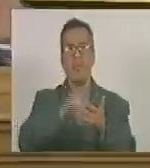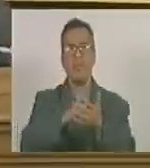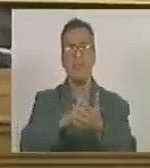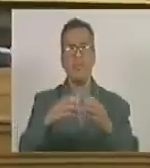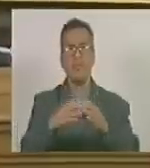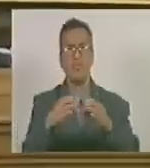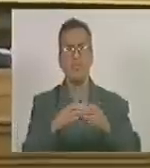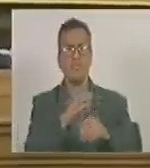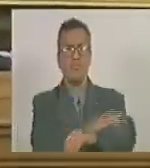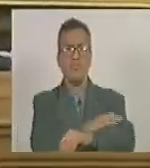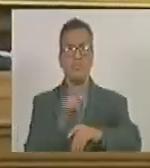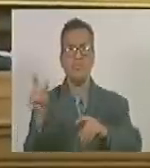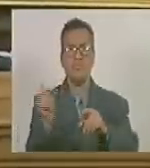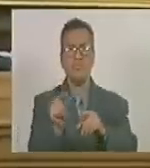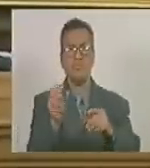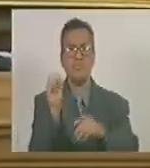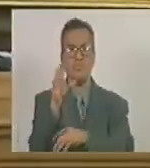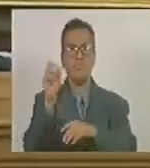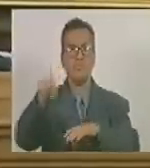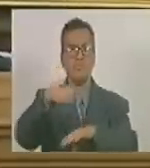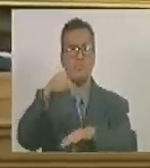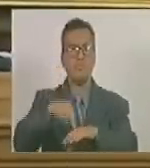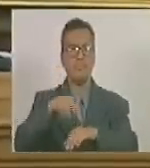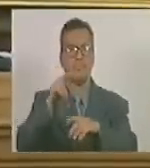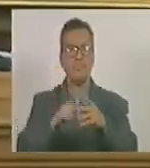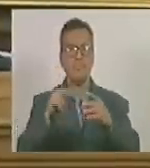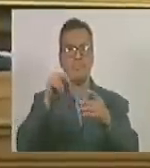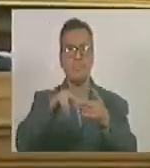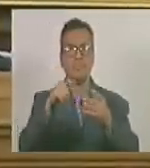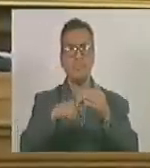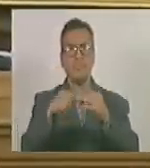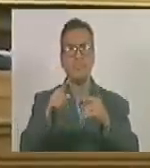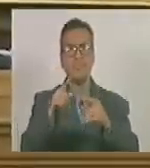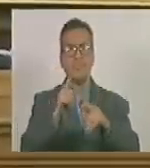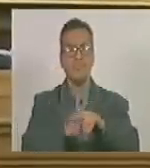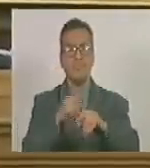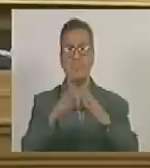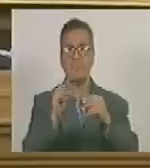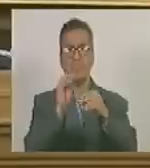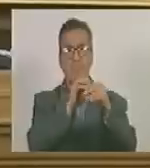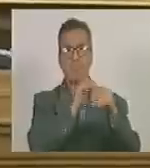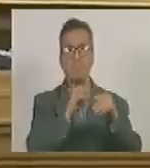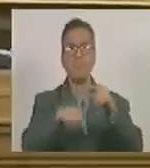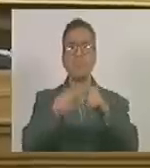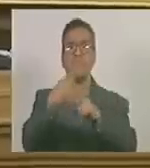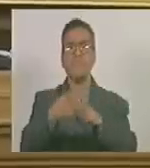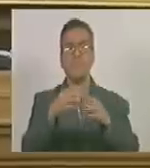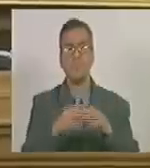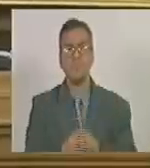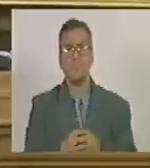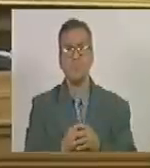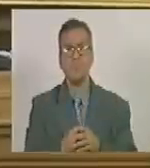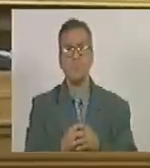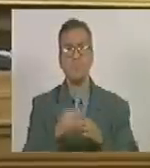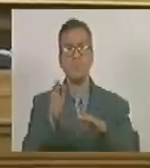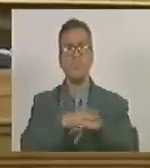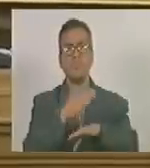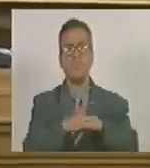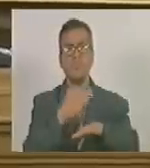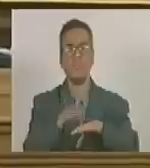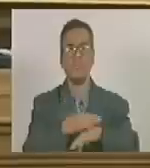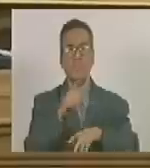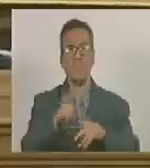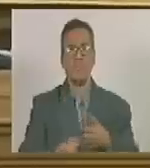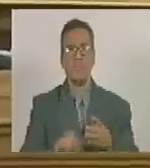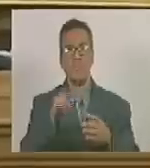sector minoritario de la Asamblea Nacional. Se levanta la sesión y quedan todas y todos convocados para la sesión ordinaria del próximo día